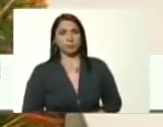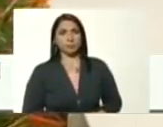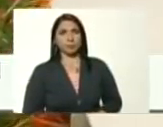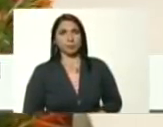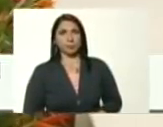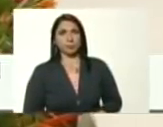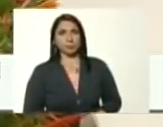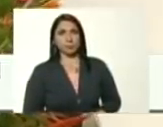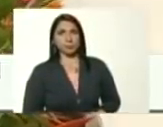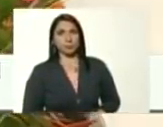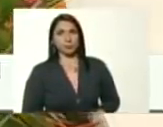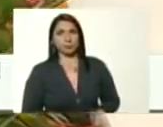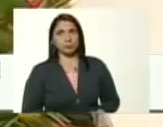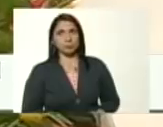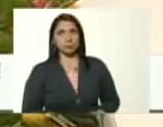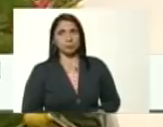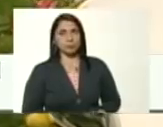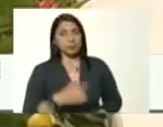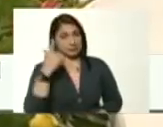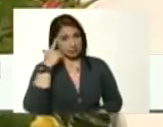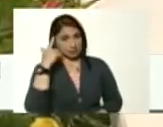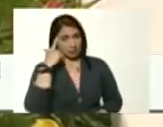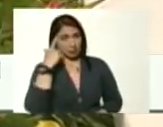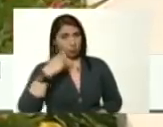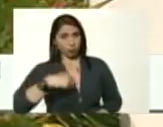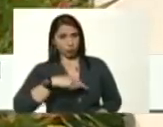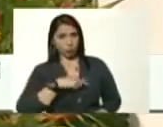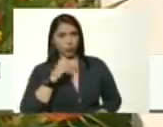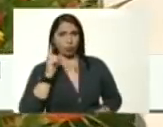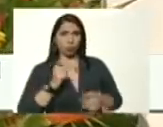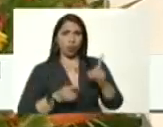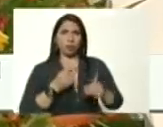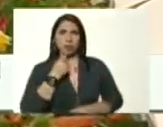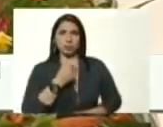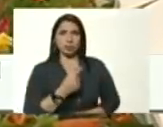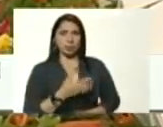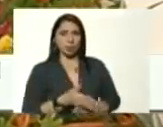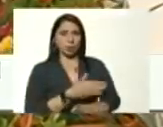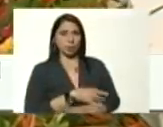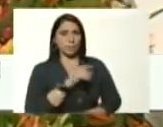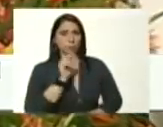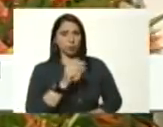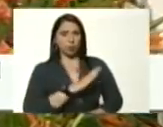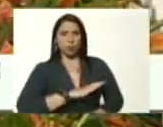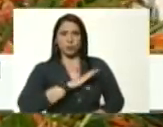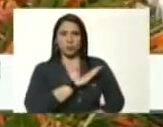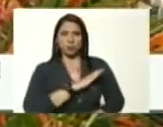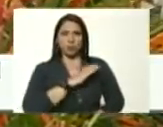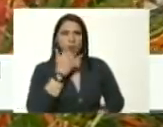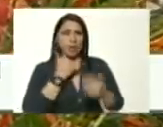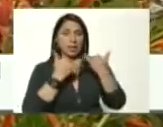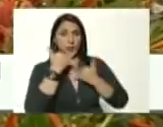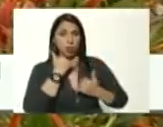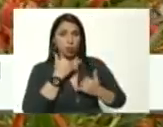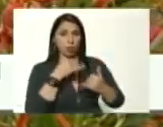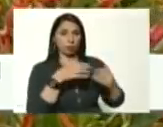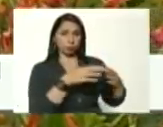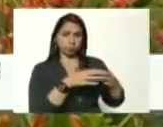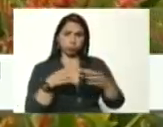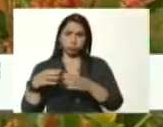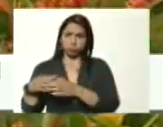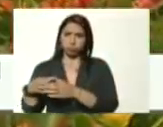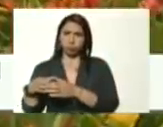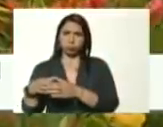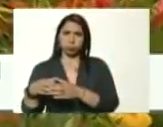admitiendo como decíamos en algún punto de la comisión errores de parte y parte